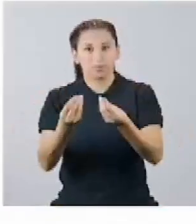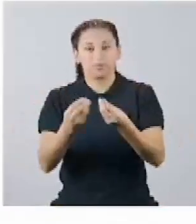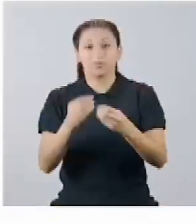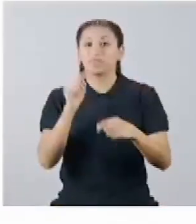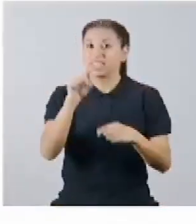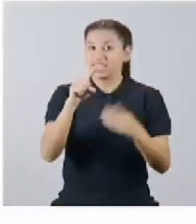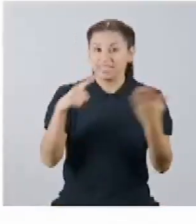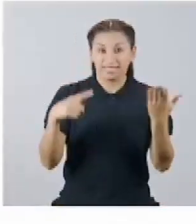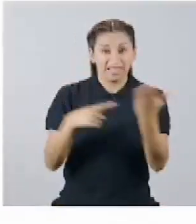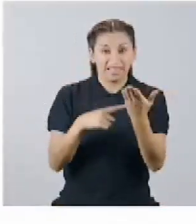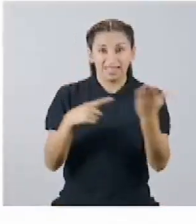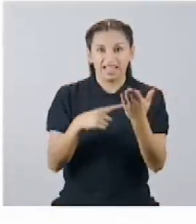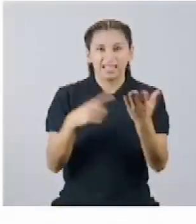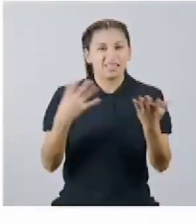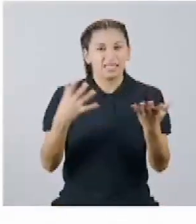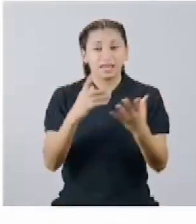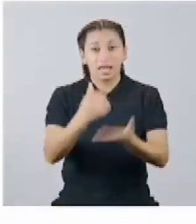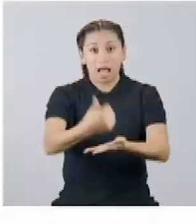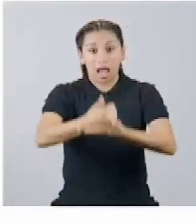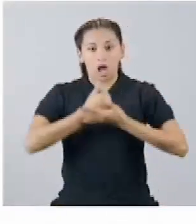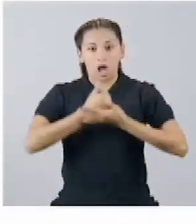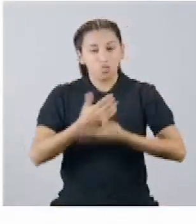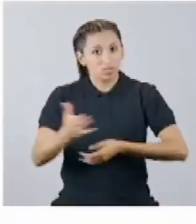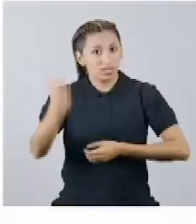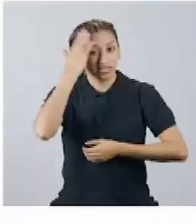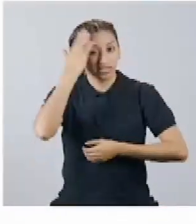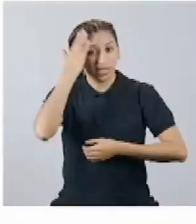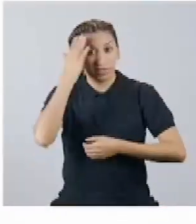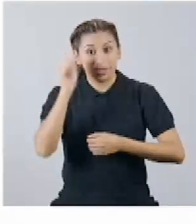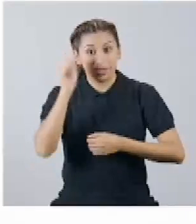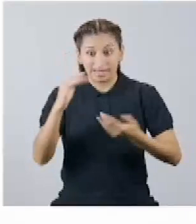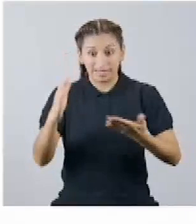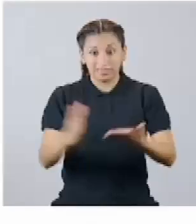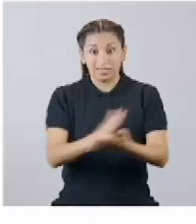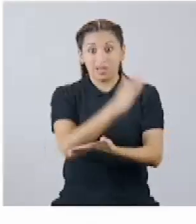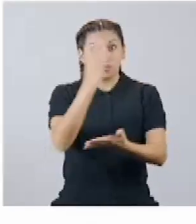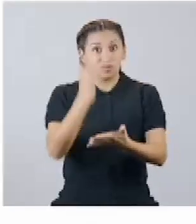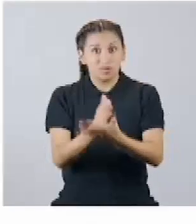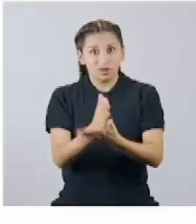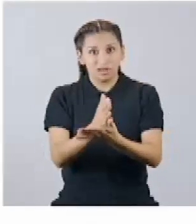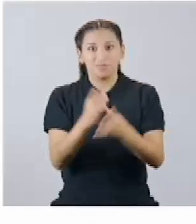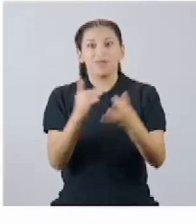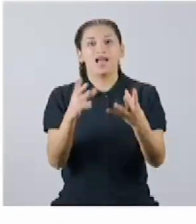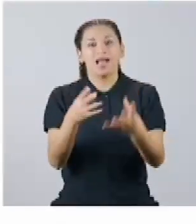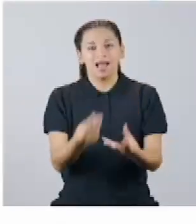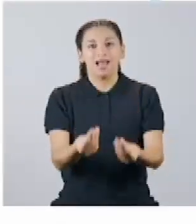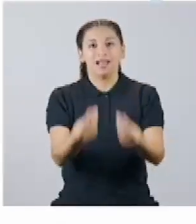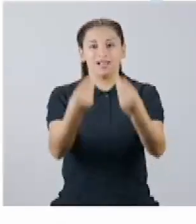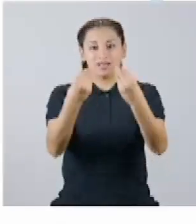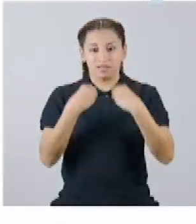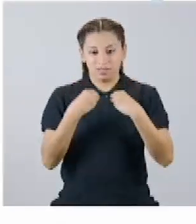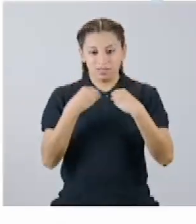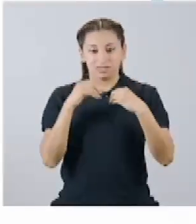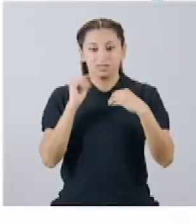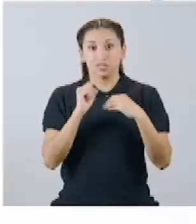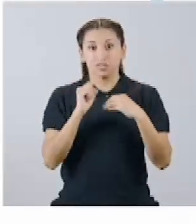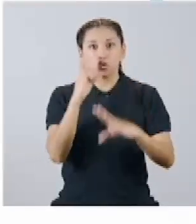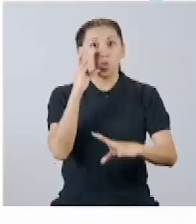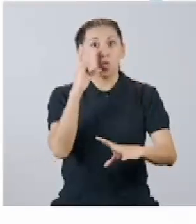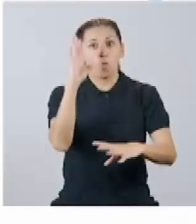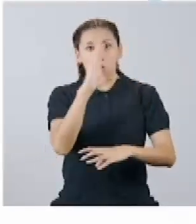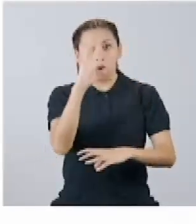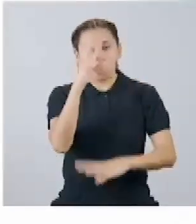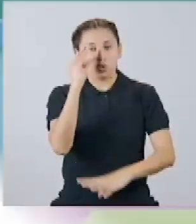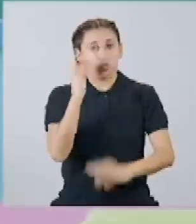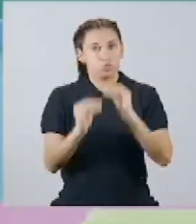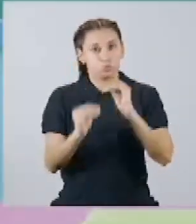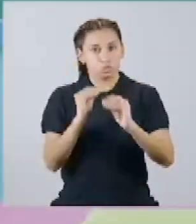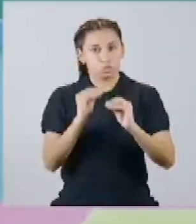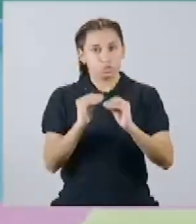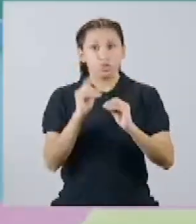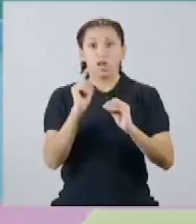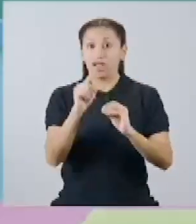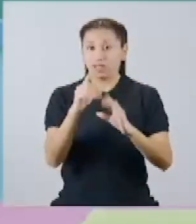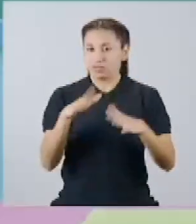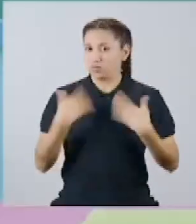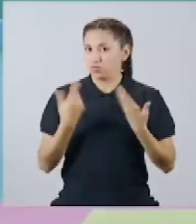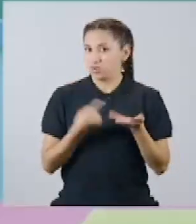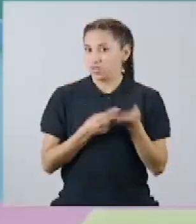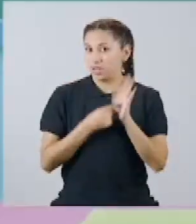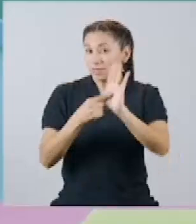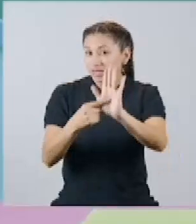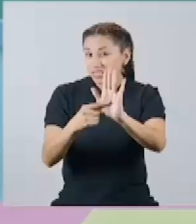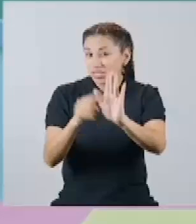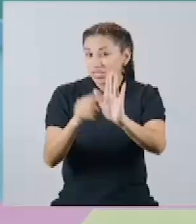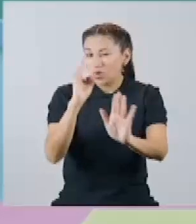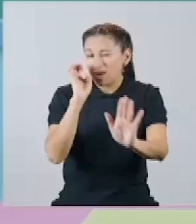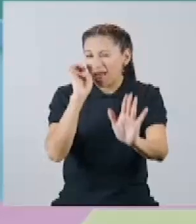que nos ayuda a saber si efectivamente el problema que planteamos es el problema que tiene que solucionarse. ¿Y nos podría presentar un